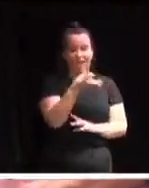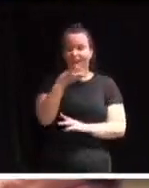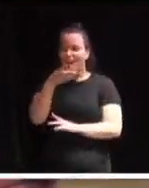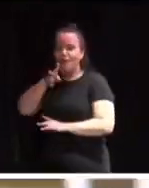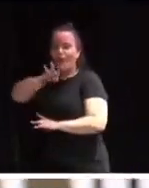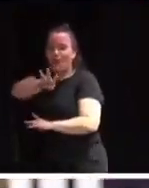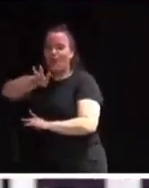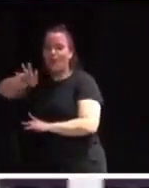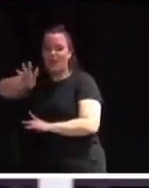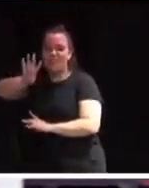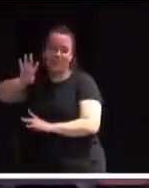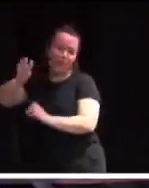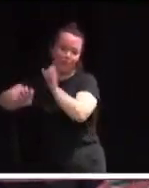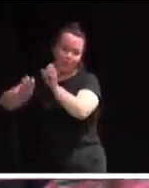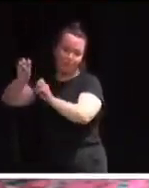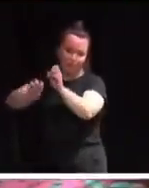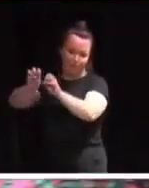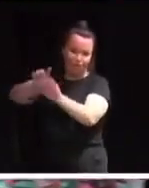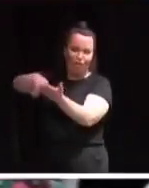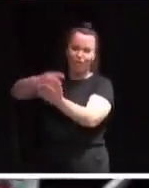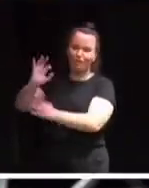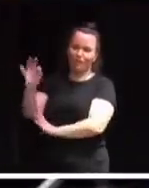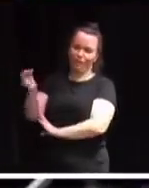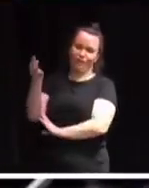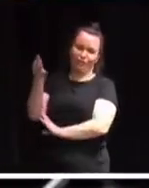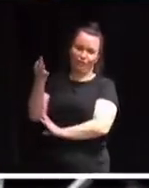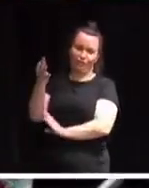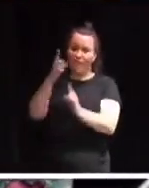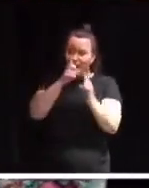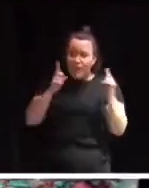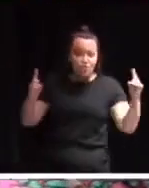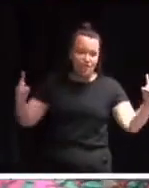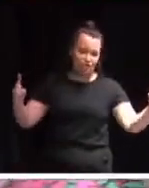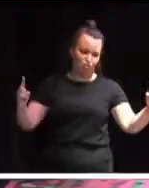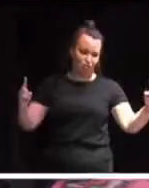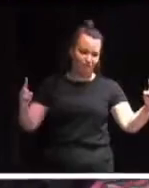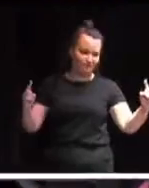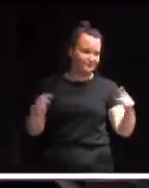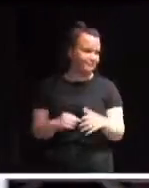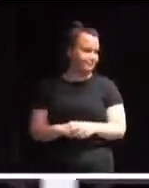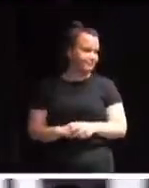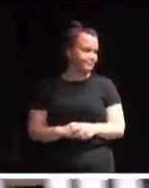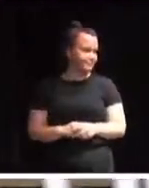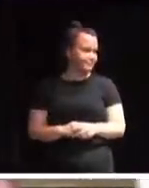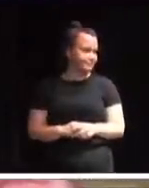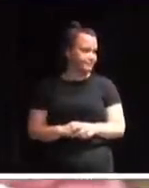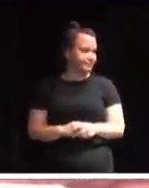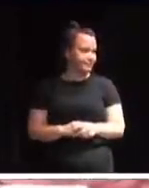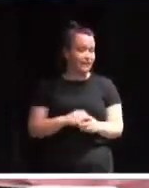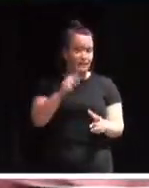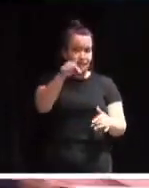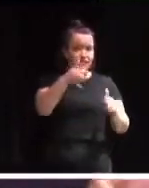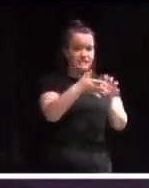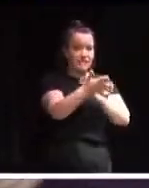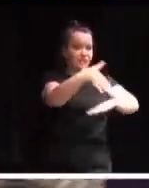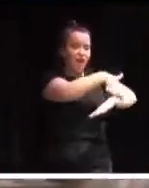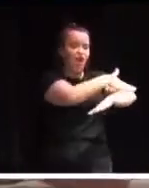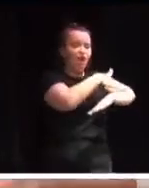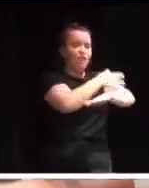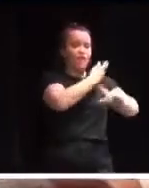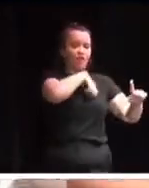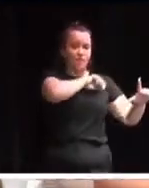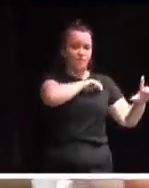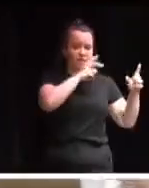44% datos de diciembre en un año compañeros y compañeras ha tenido que ser el gobierno de España